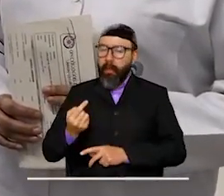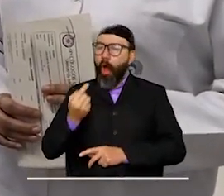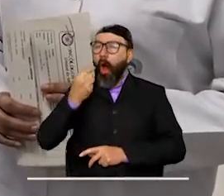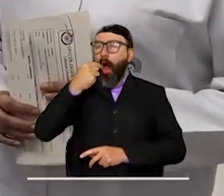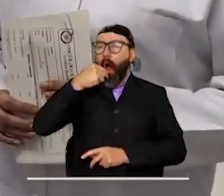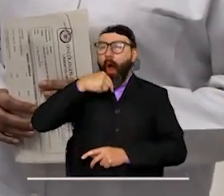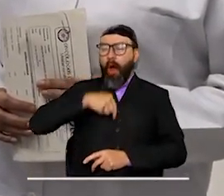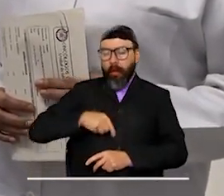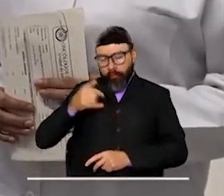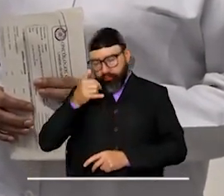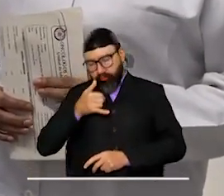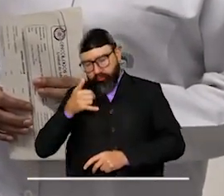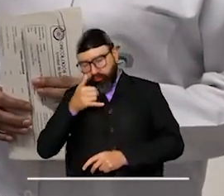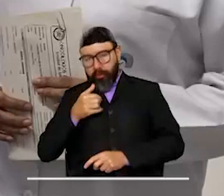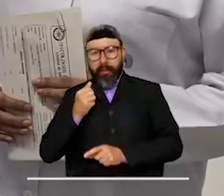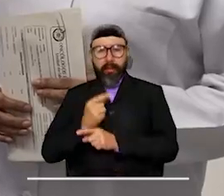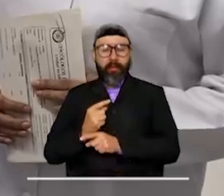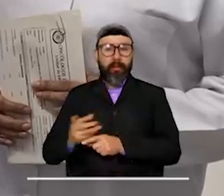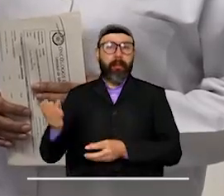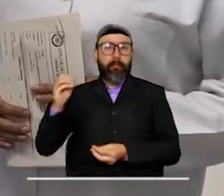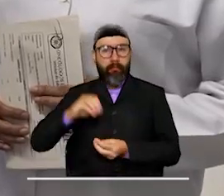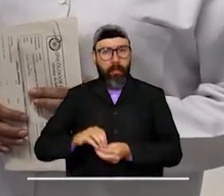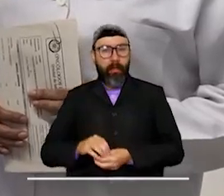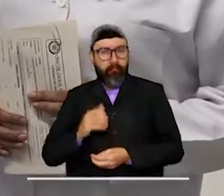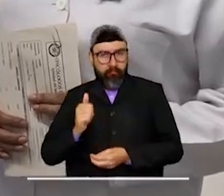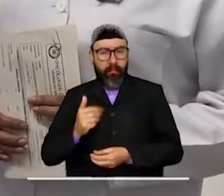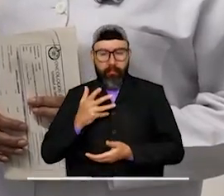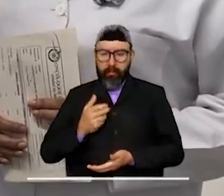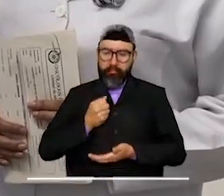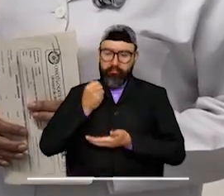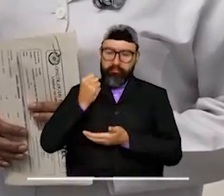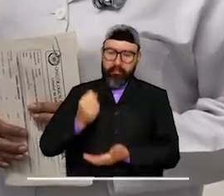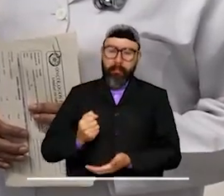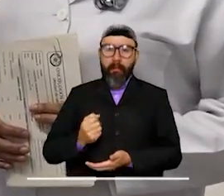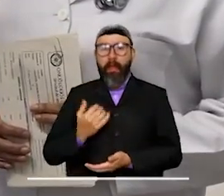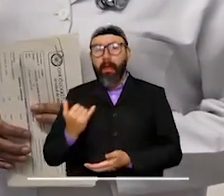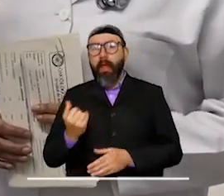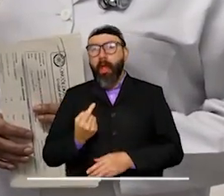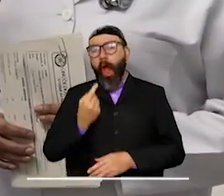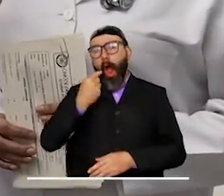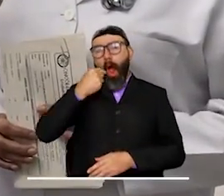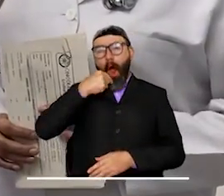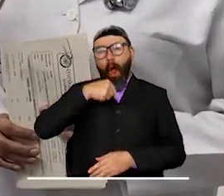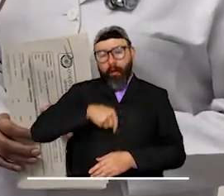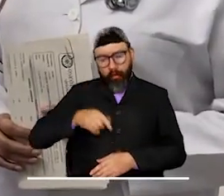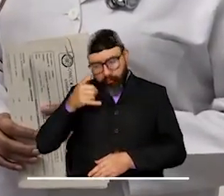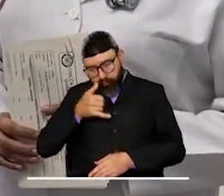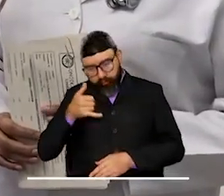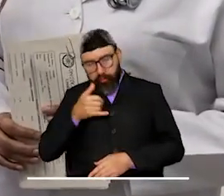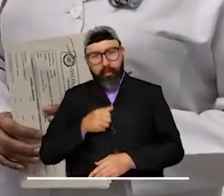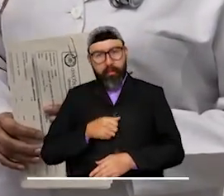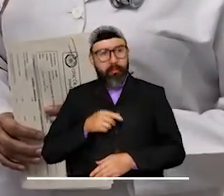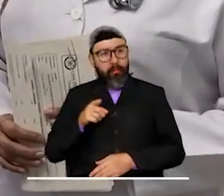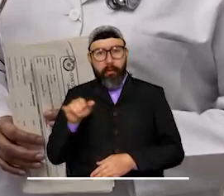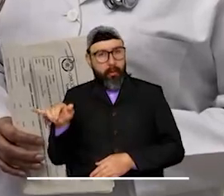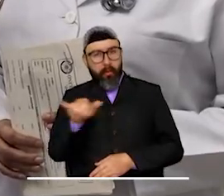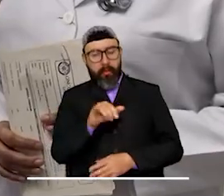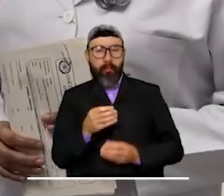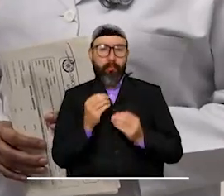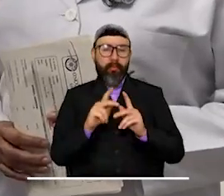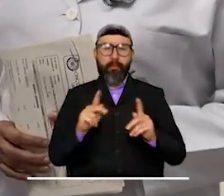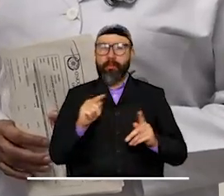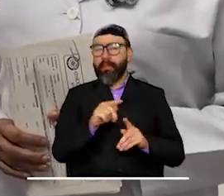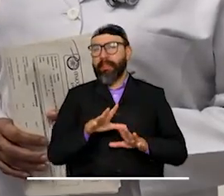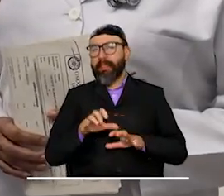particulares. Inviertan en la endoscopia. Porque no es el caso de él, estamos así de cánceres de